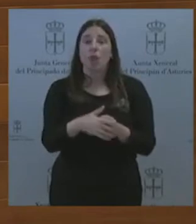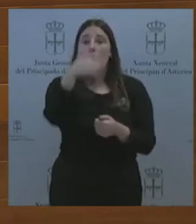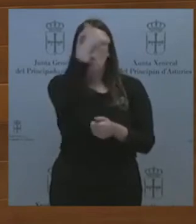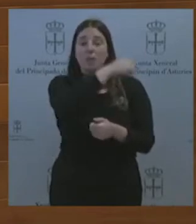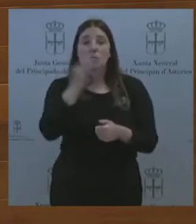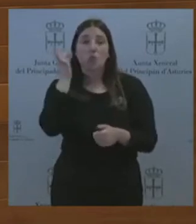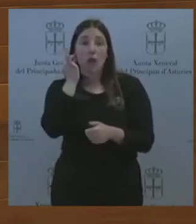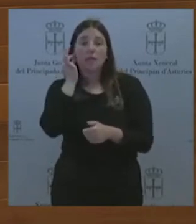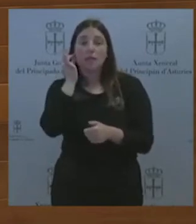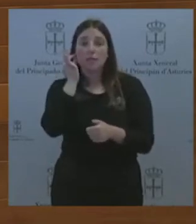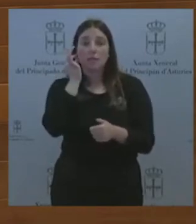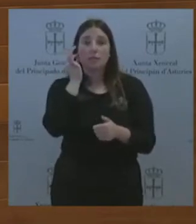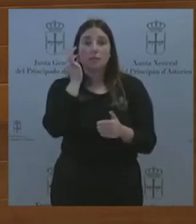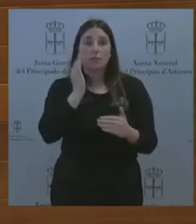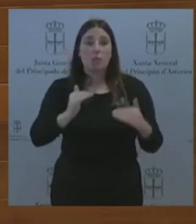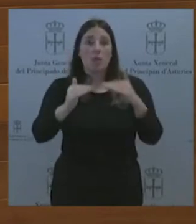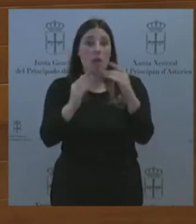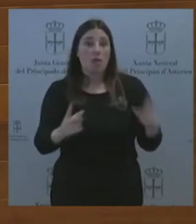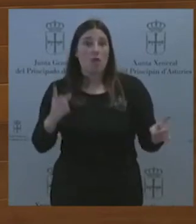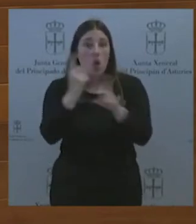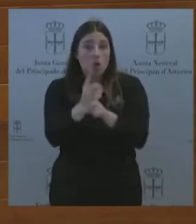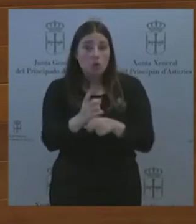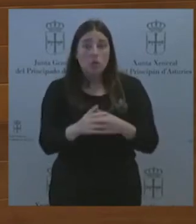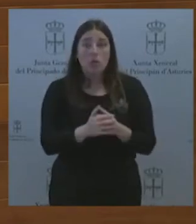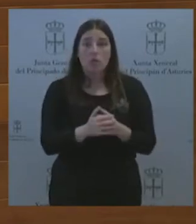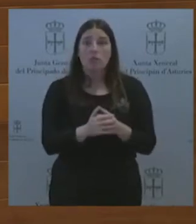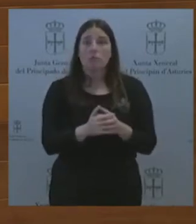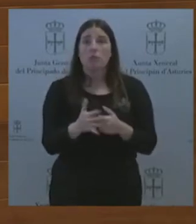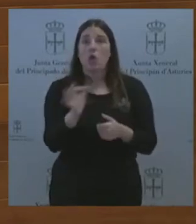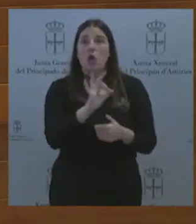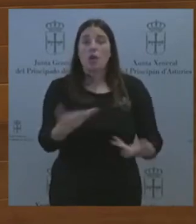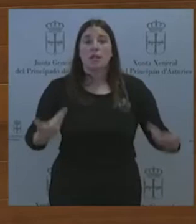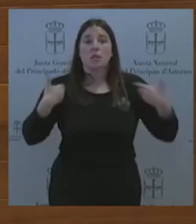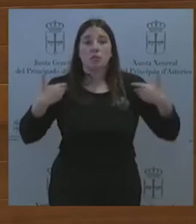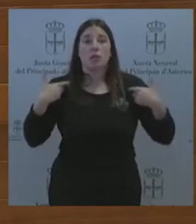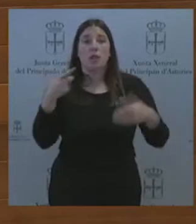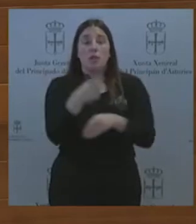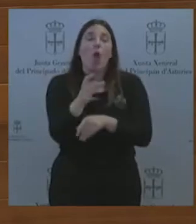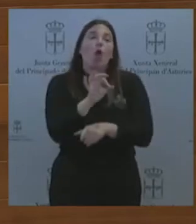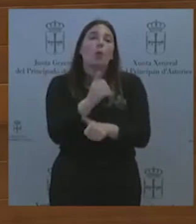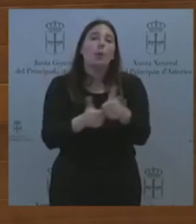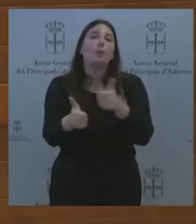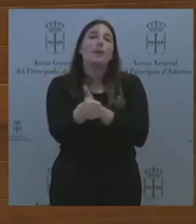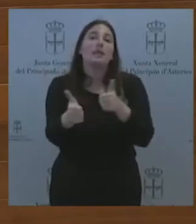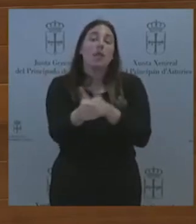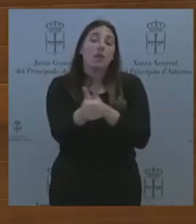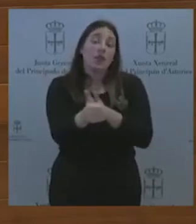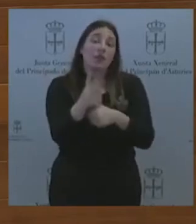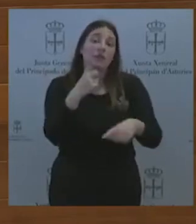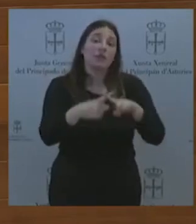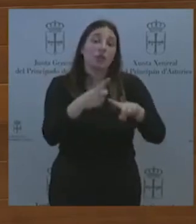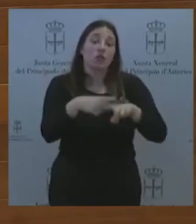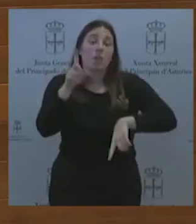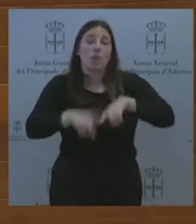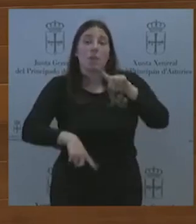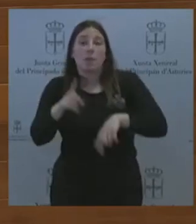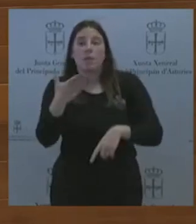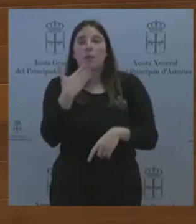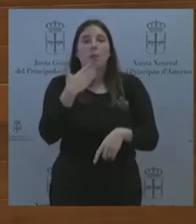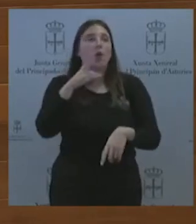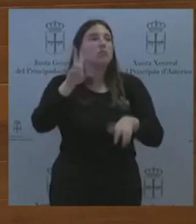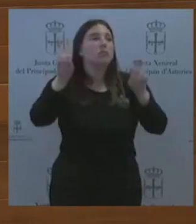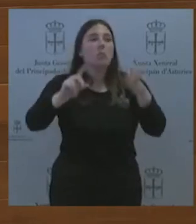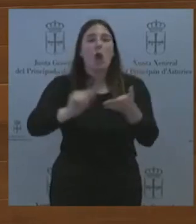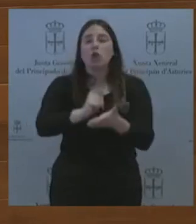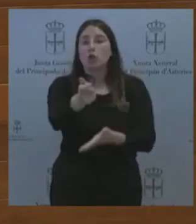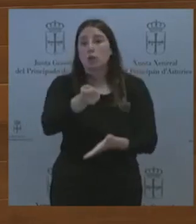paridades obligatorias o preferencias de un sexo sobre otro a la hora de contratar, asunto también recogido en otra